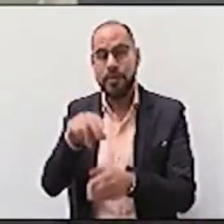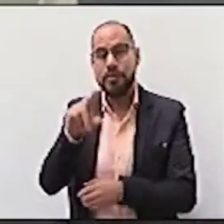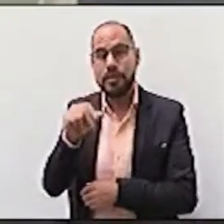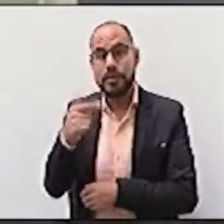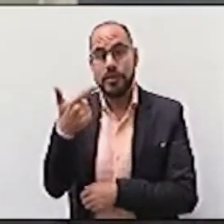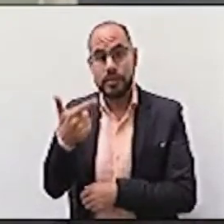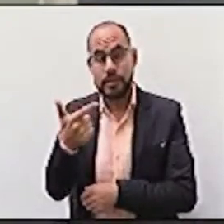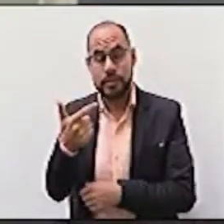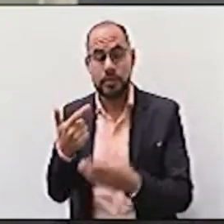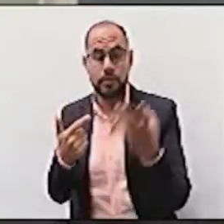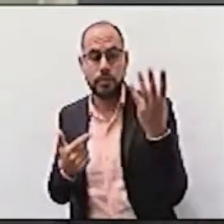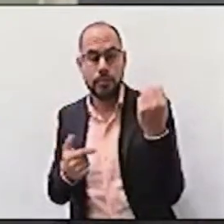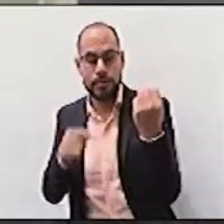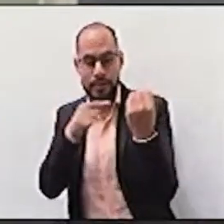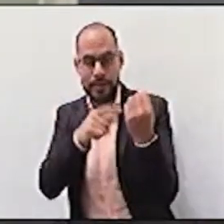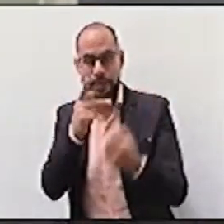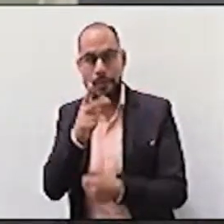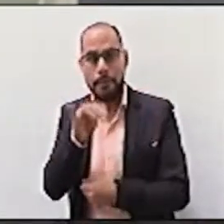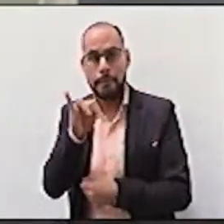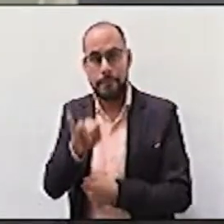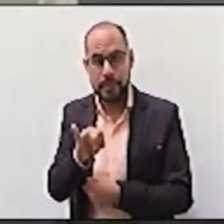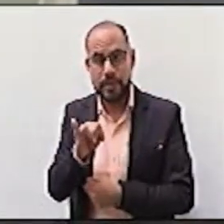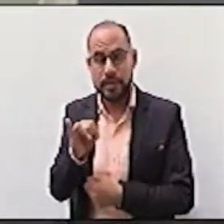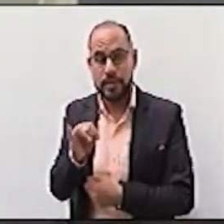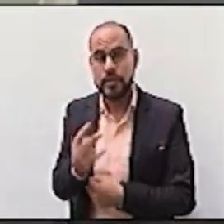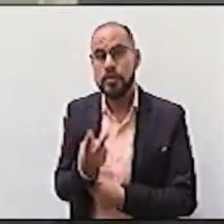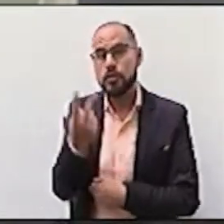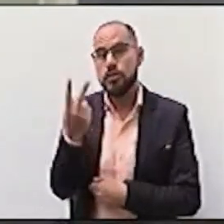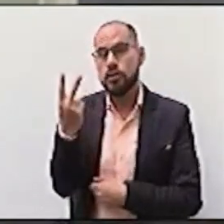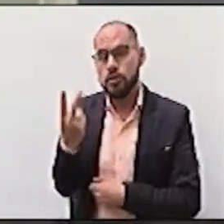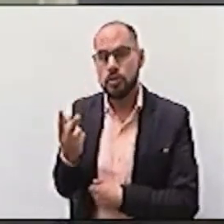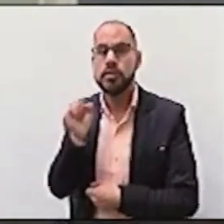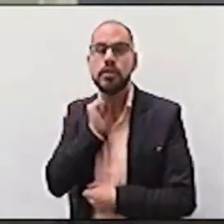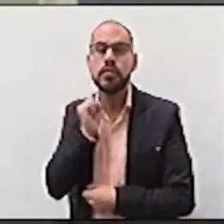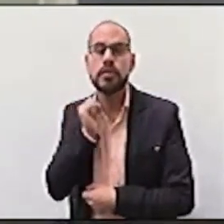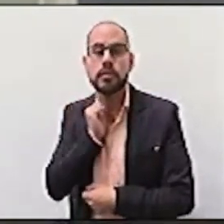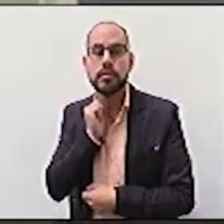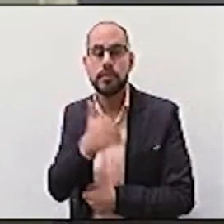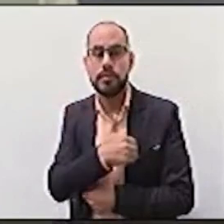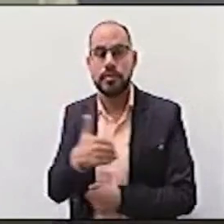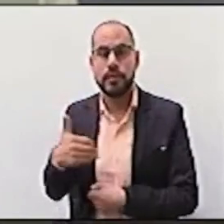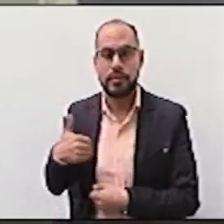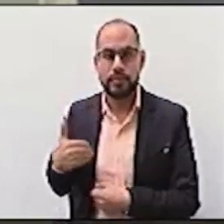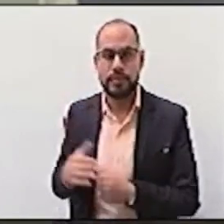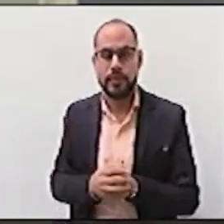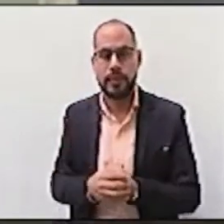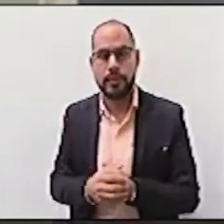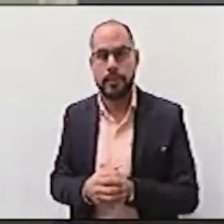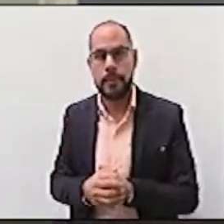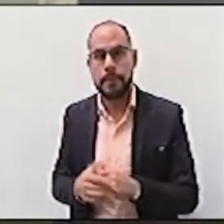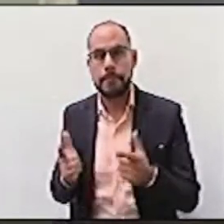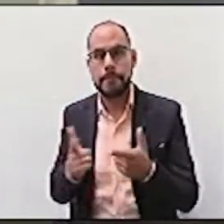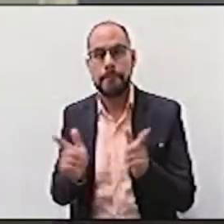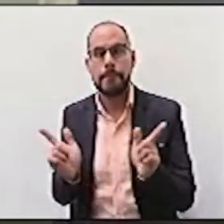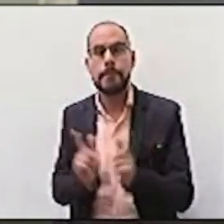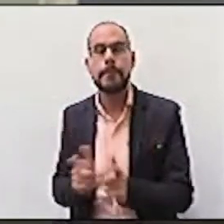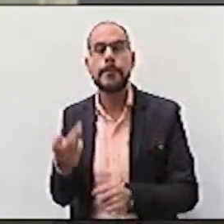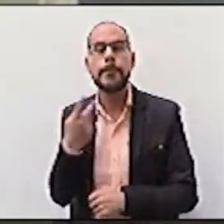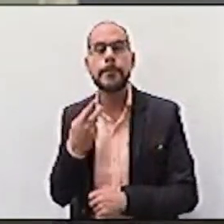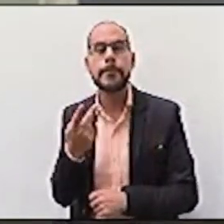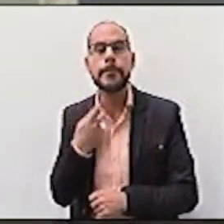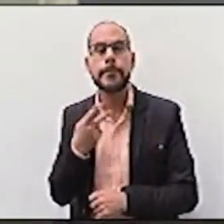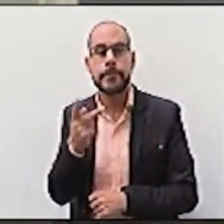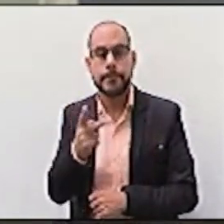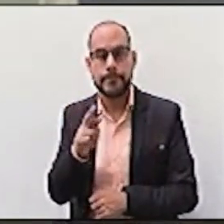de la fracción parlamentaria del PRI y 2 de los senadores integrantes de la fracción parlamentaria